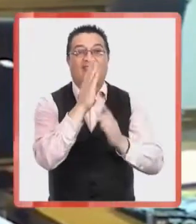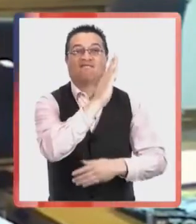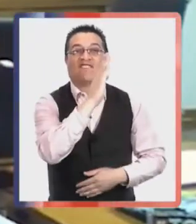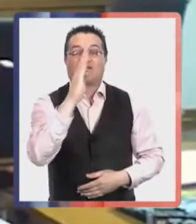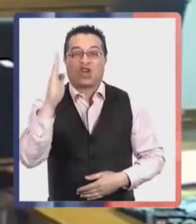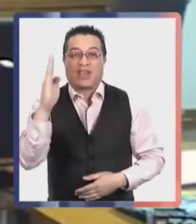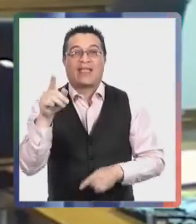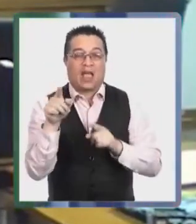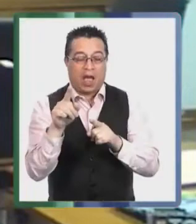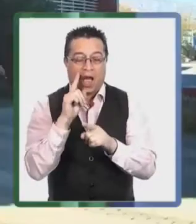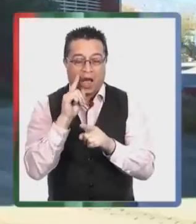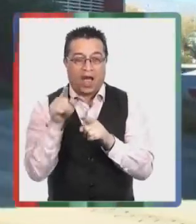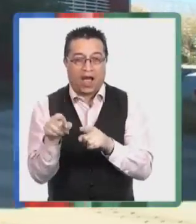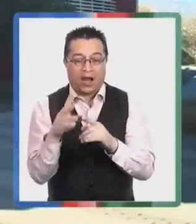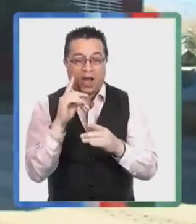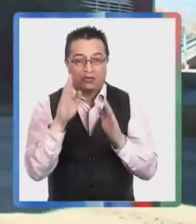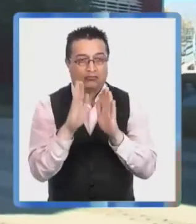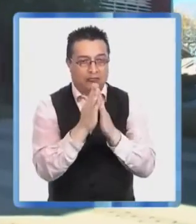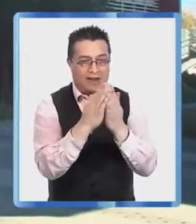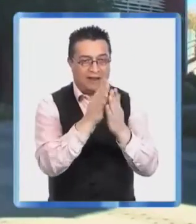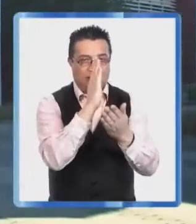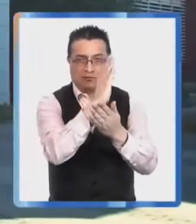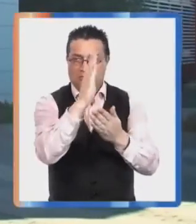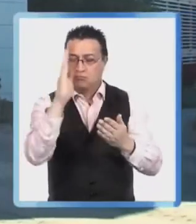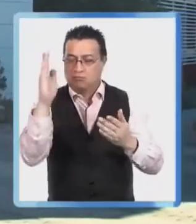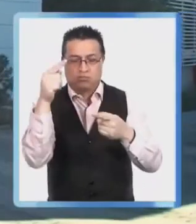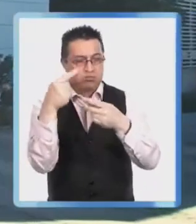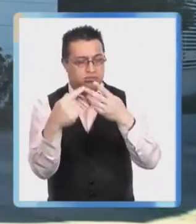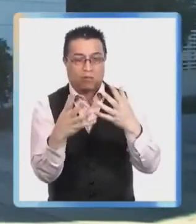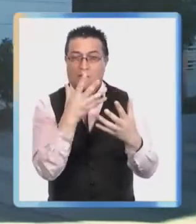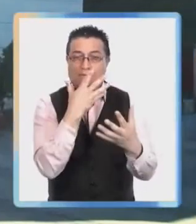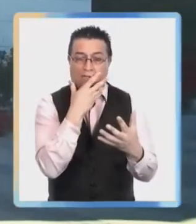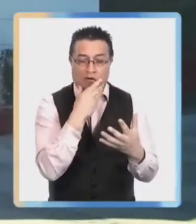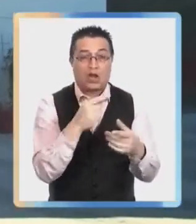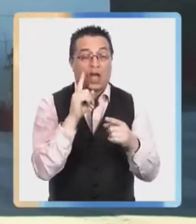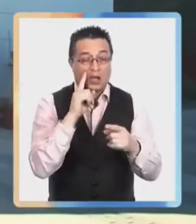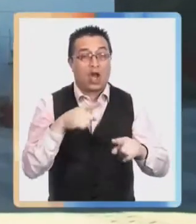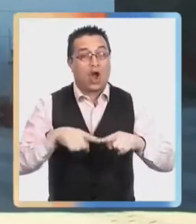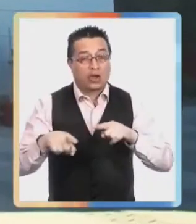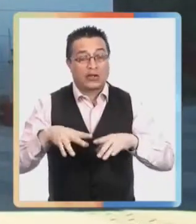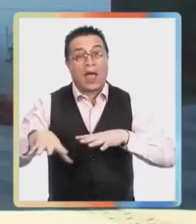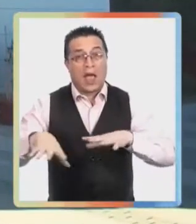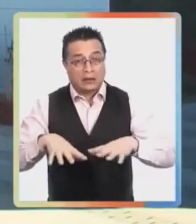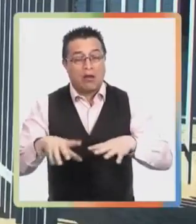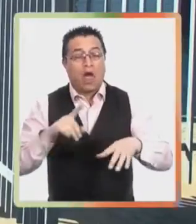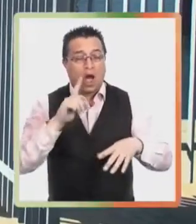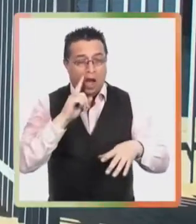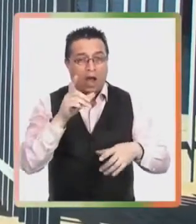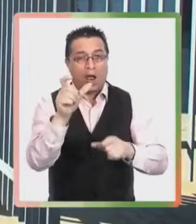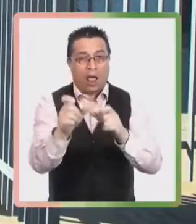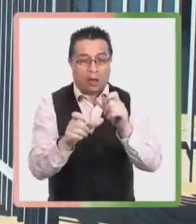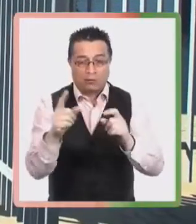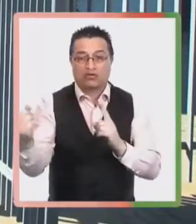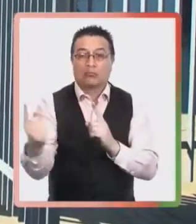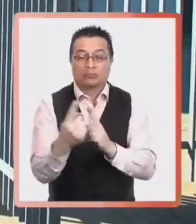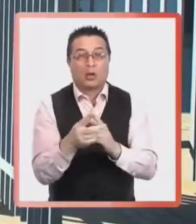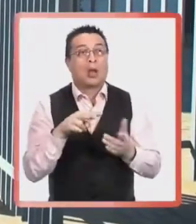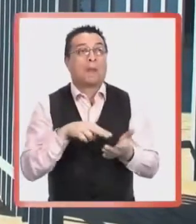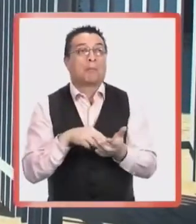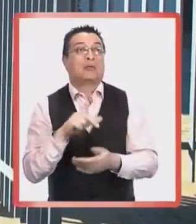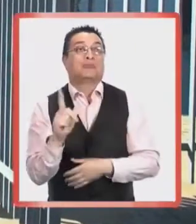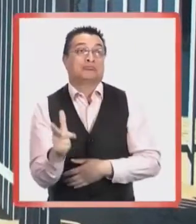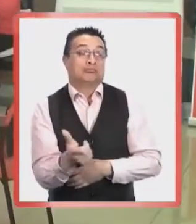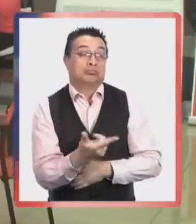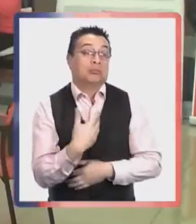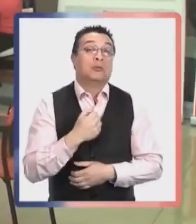bibliotecas bibliotecas donde hay una conexión del libro muy atractiva y también otras actividades para nuestros pacientes a veces en esos tiempos